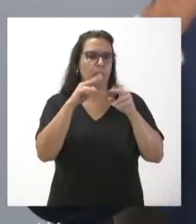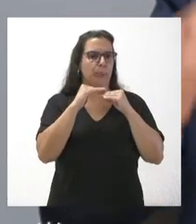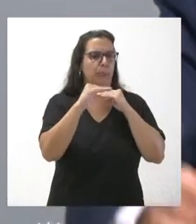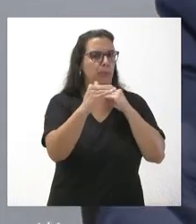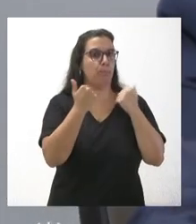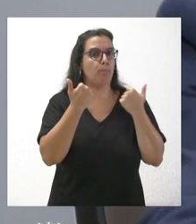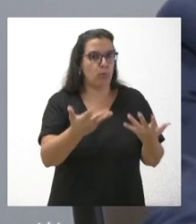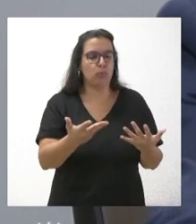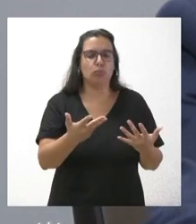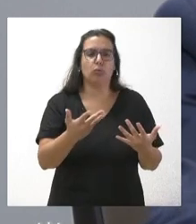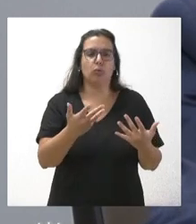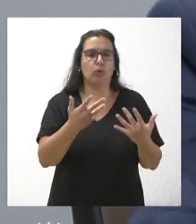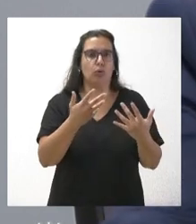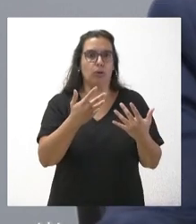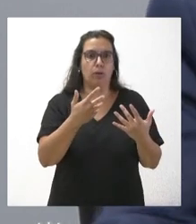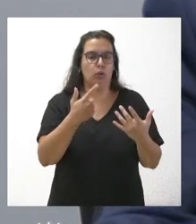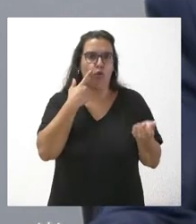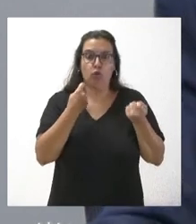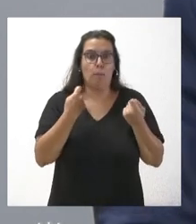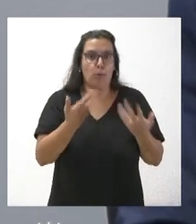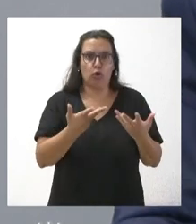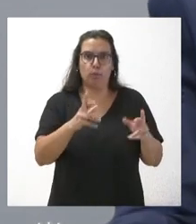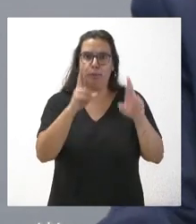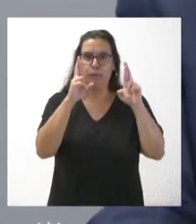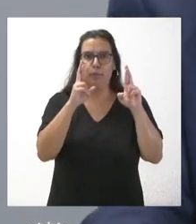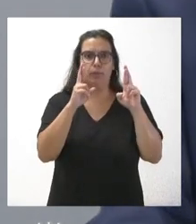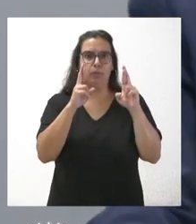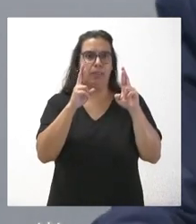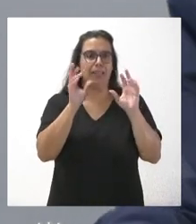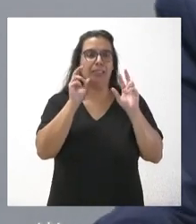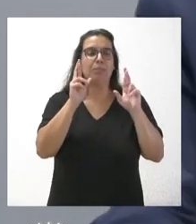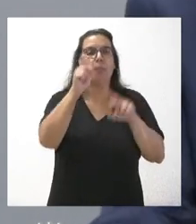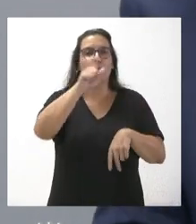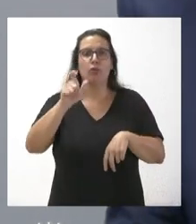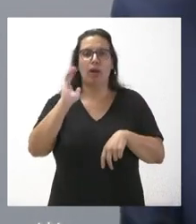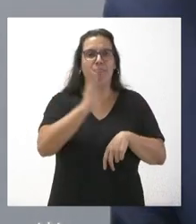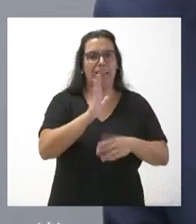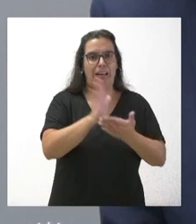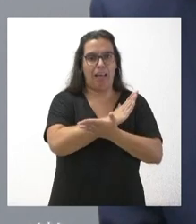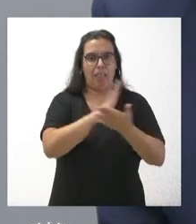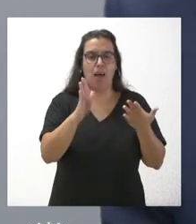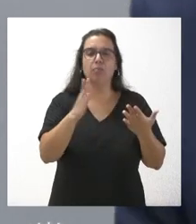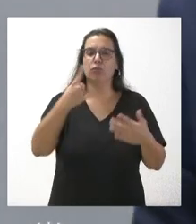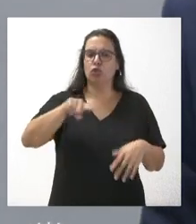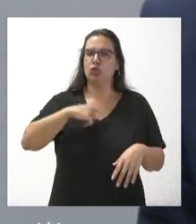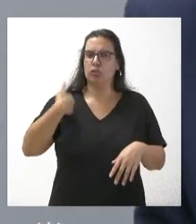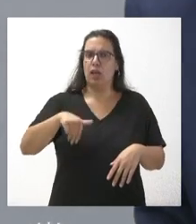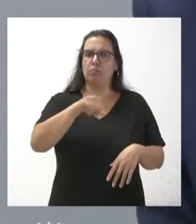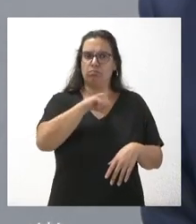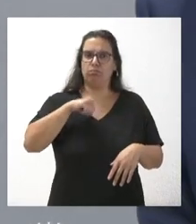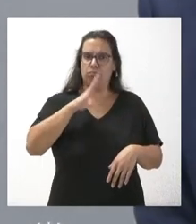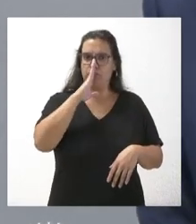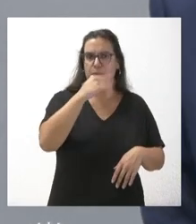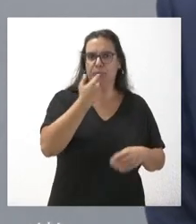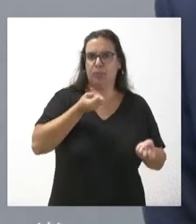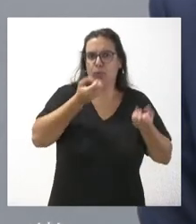estabilización y su inmediato control y que sea sin daños personales, algo que ya hemos trasladado y que, por lo tanto,